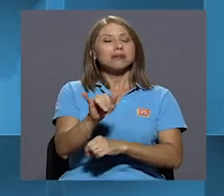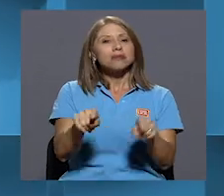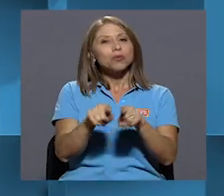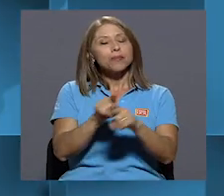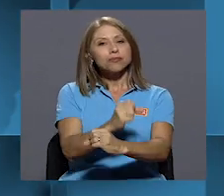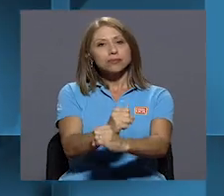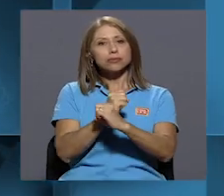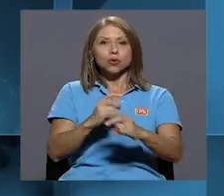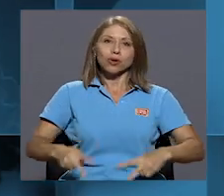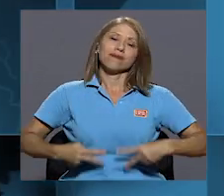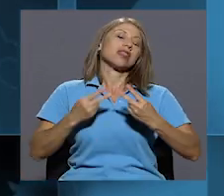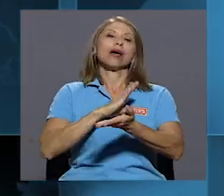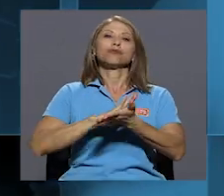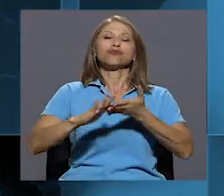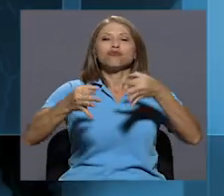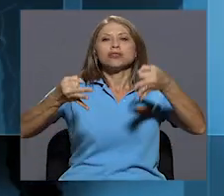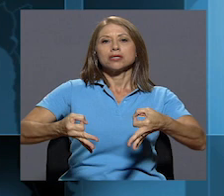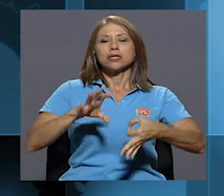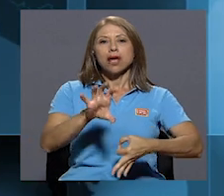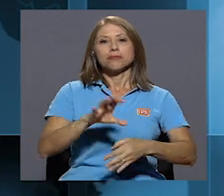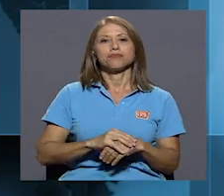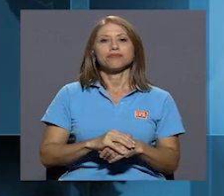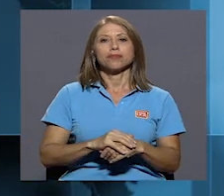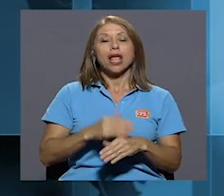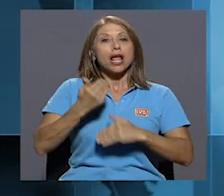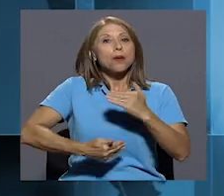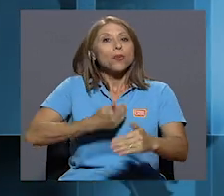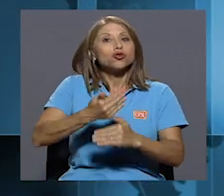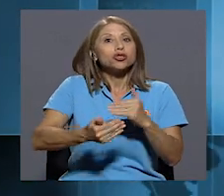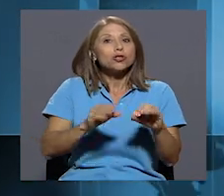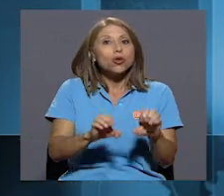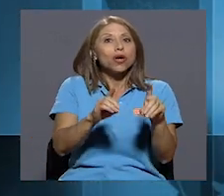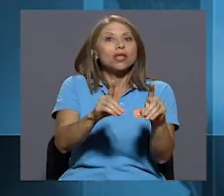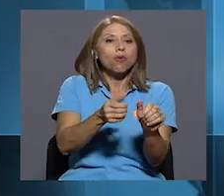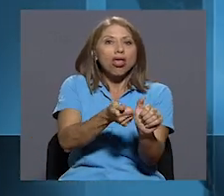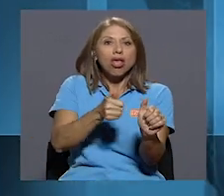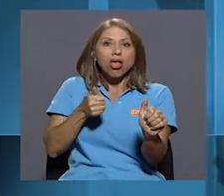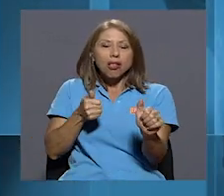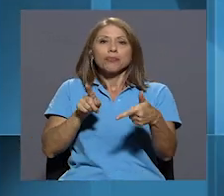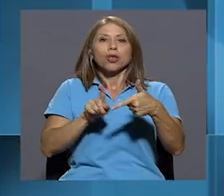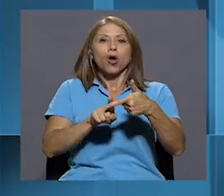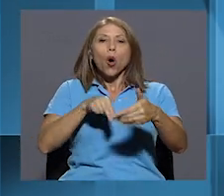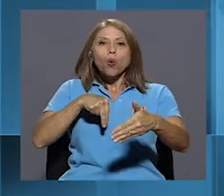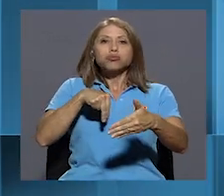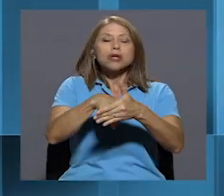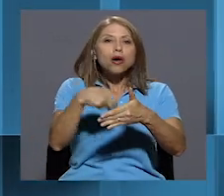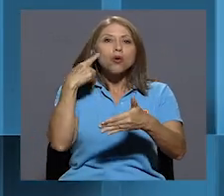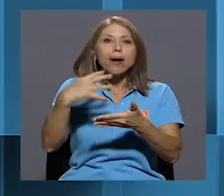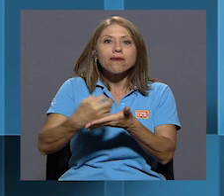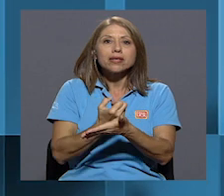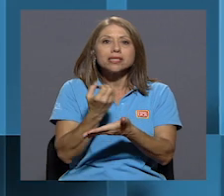una vida digna. El retroceso en el proceso de formación, el obstáculo para recibir las becas y